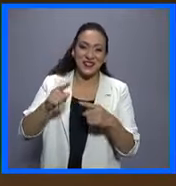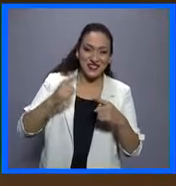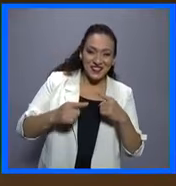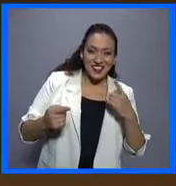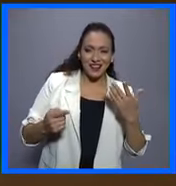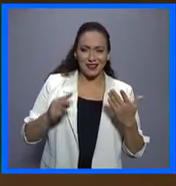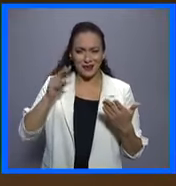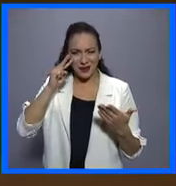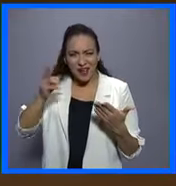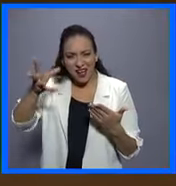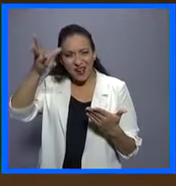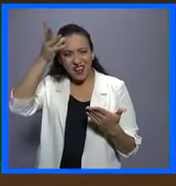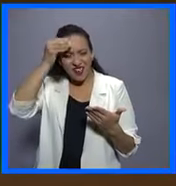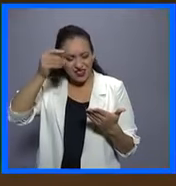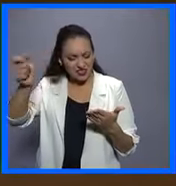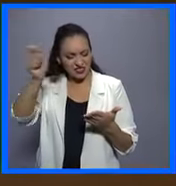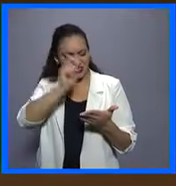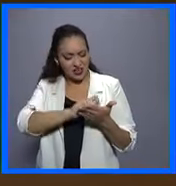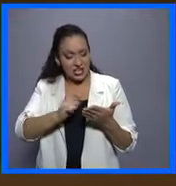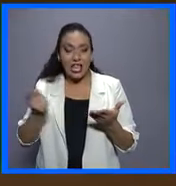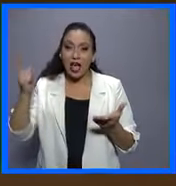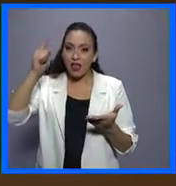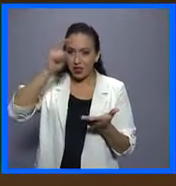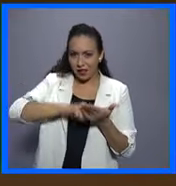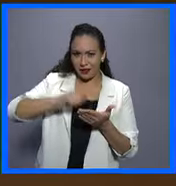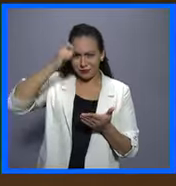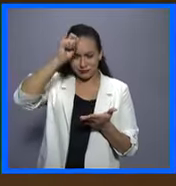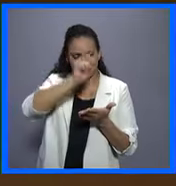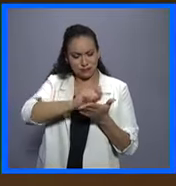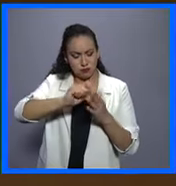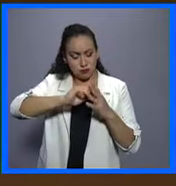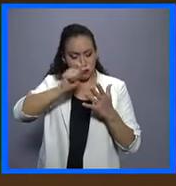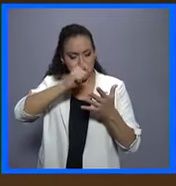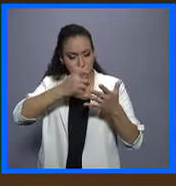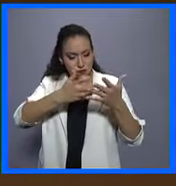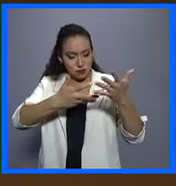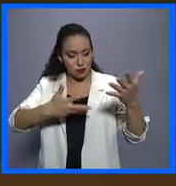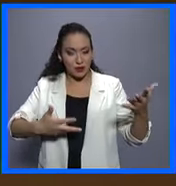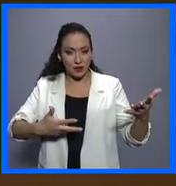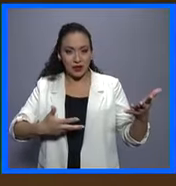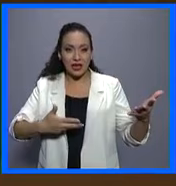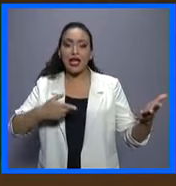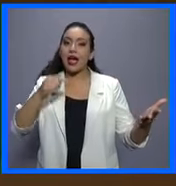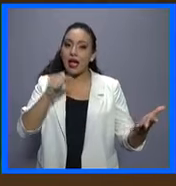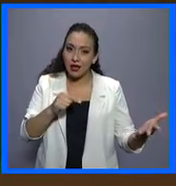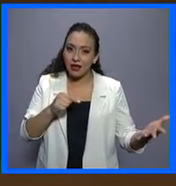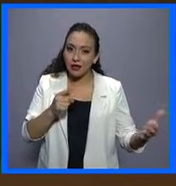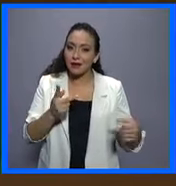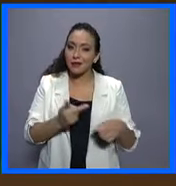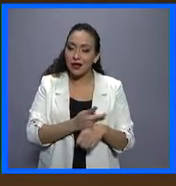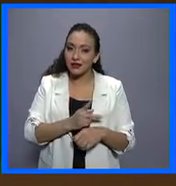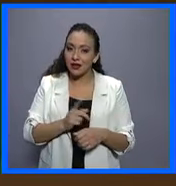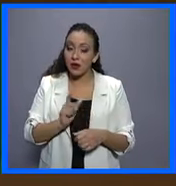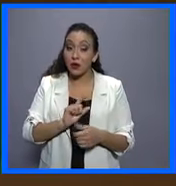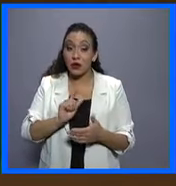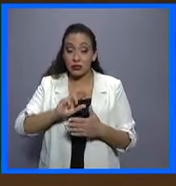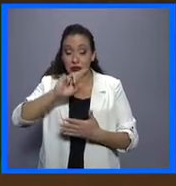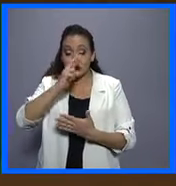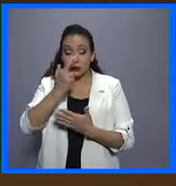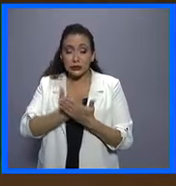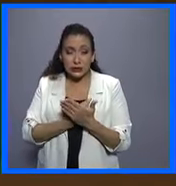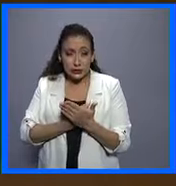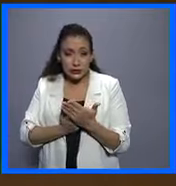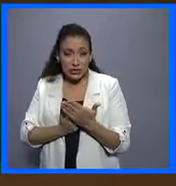en donde se va creando un mundo en donde la violencia que sirve de